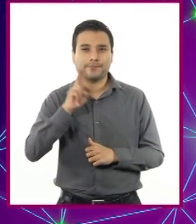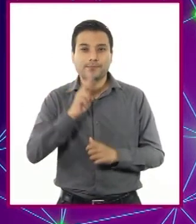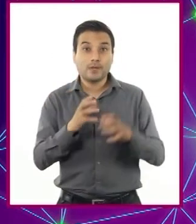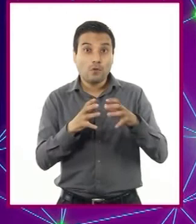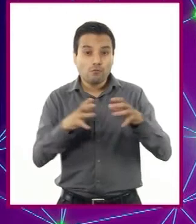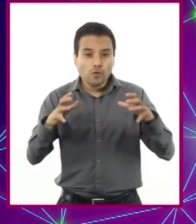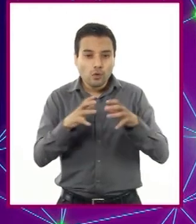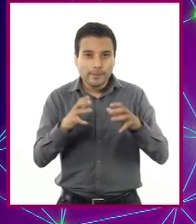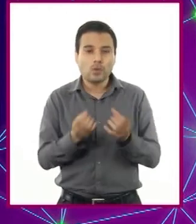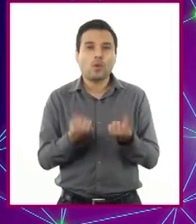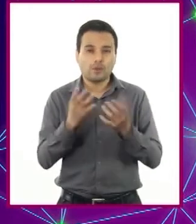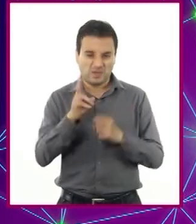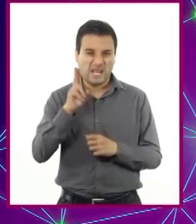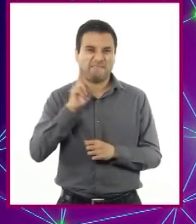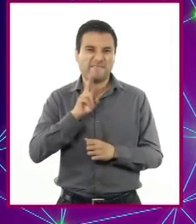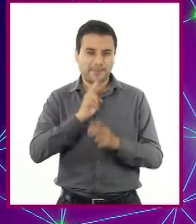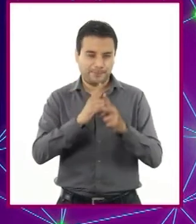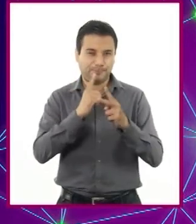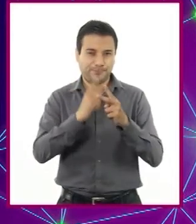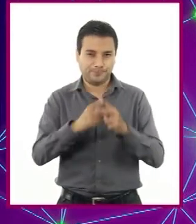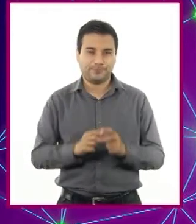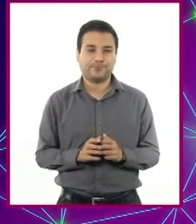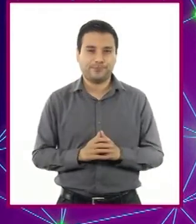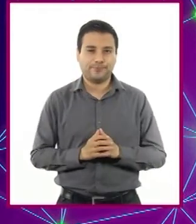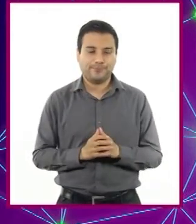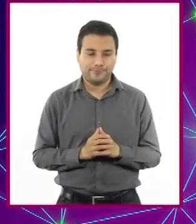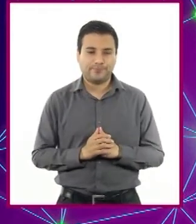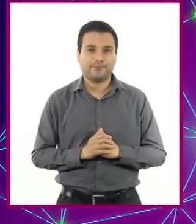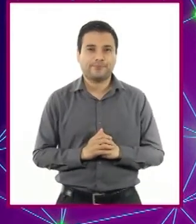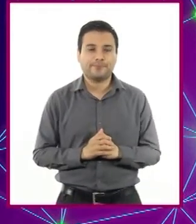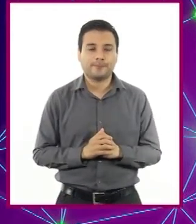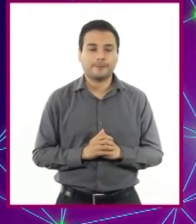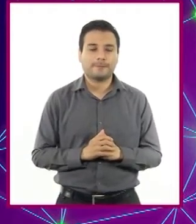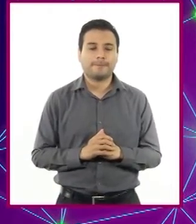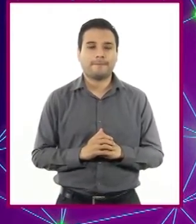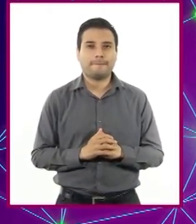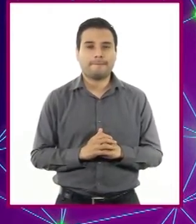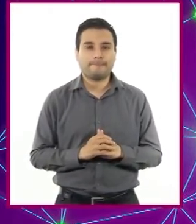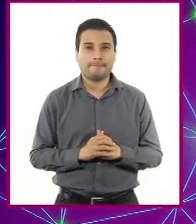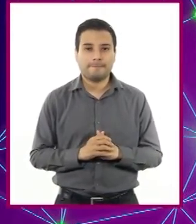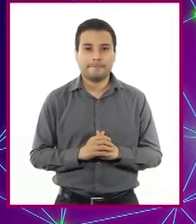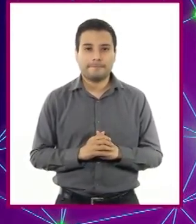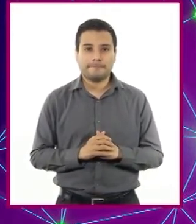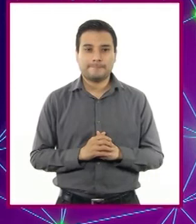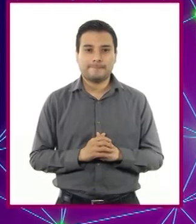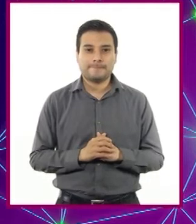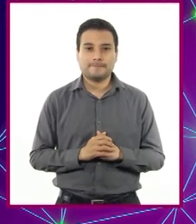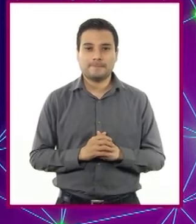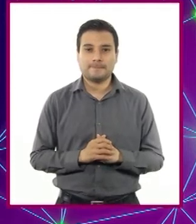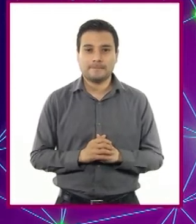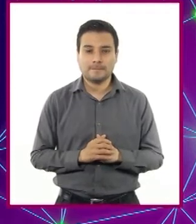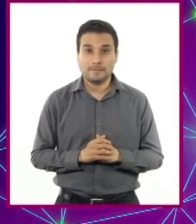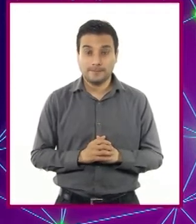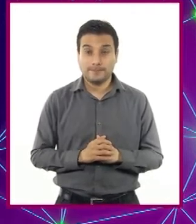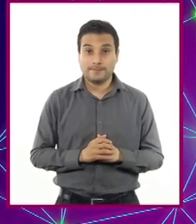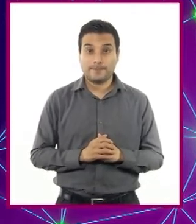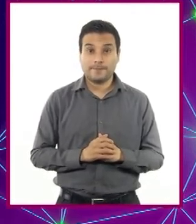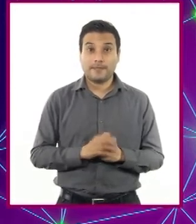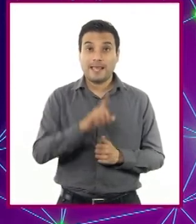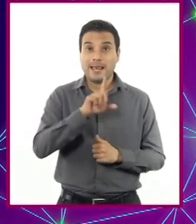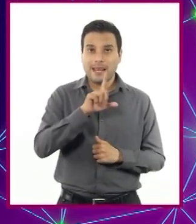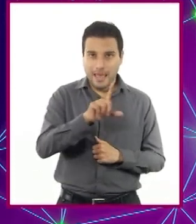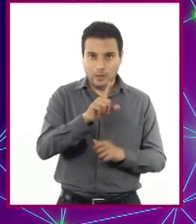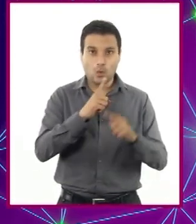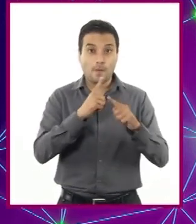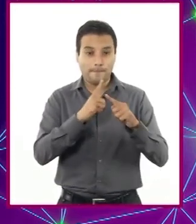los recipientes y descartemos los que estamos seguros de que no le interesa comprar. Al multiplicar el largo por el ancho y por la altura